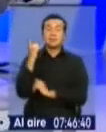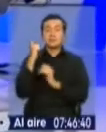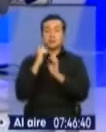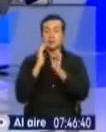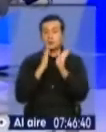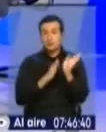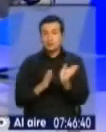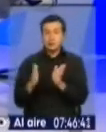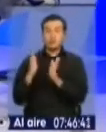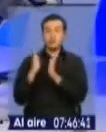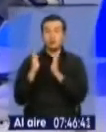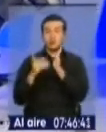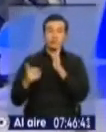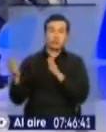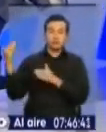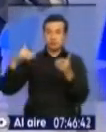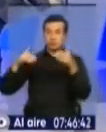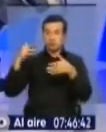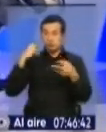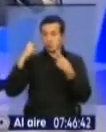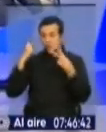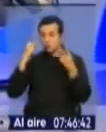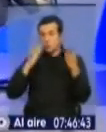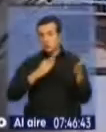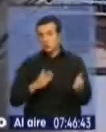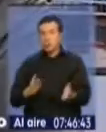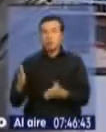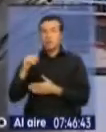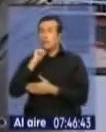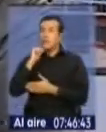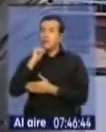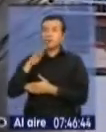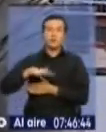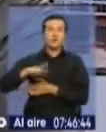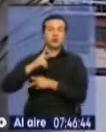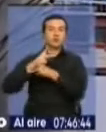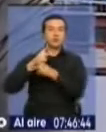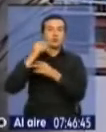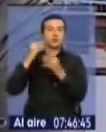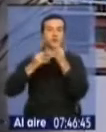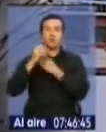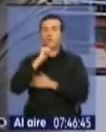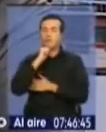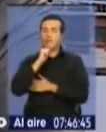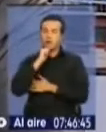infraestructura para que se puedan llevar a cabo las audiencias adecuadamente, que todavía no tiene la judicatura